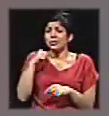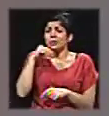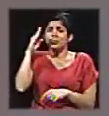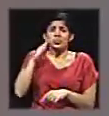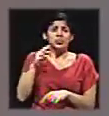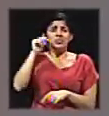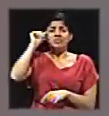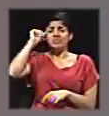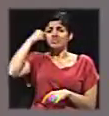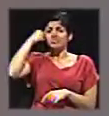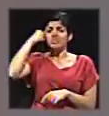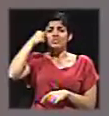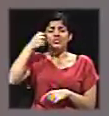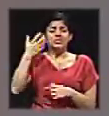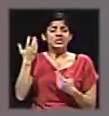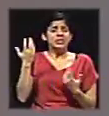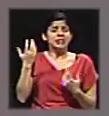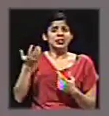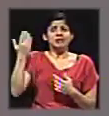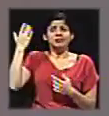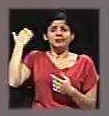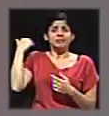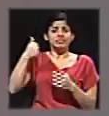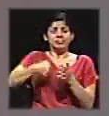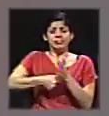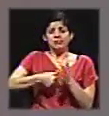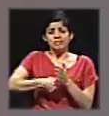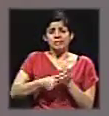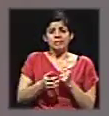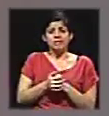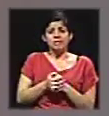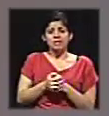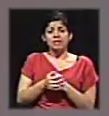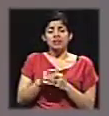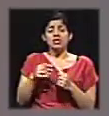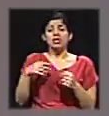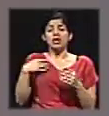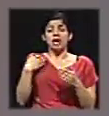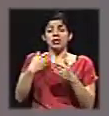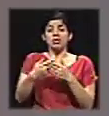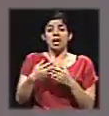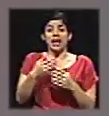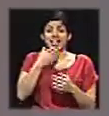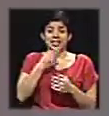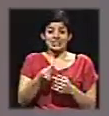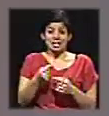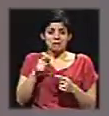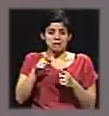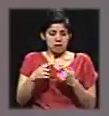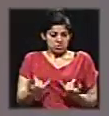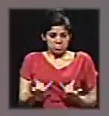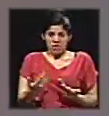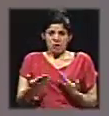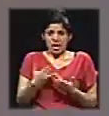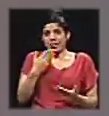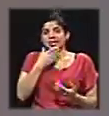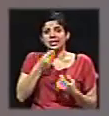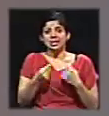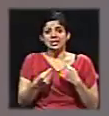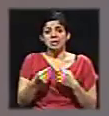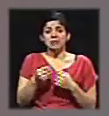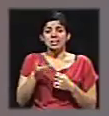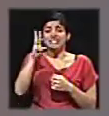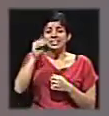recuerdo en otras oportunidades que se haya llegado a diciembre, porque prácticamente estamos en diciembre, con